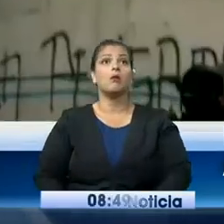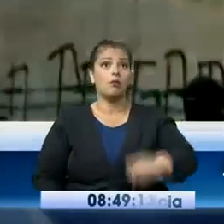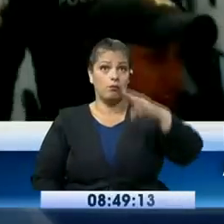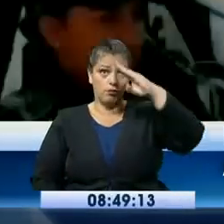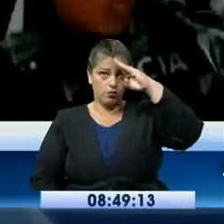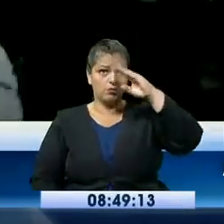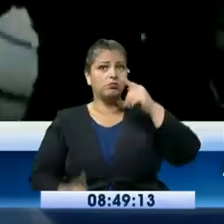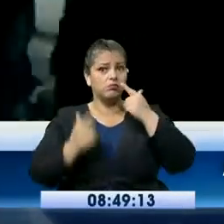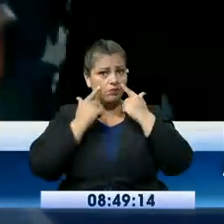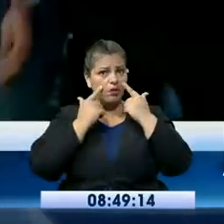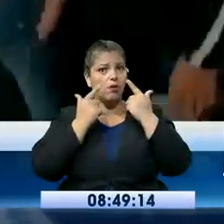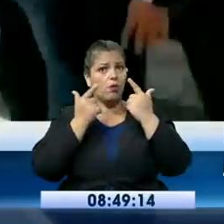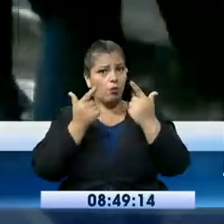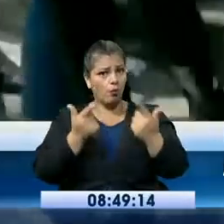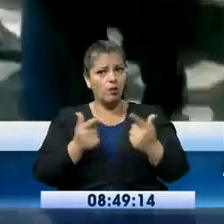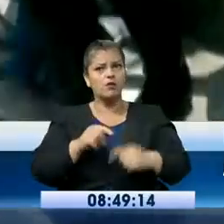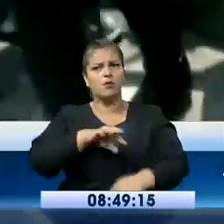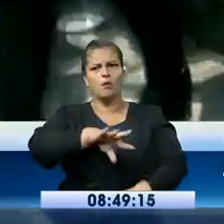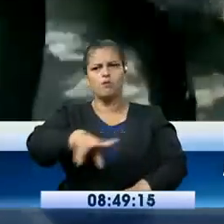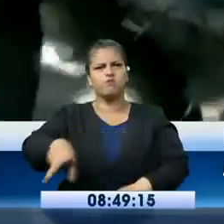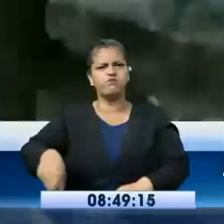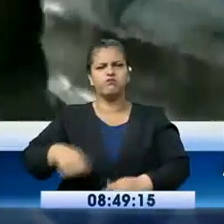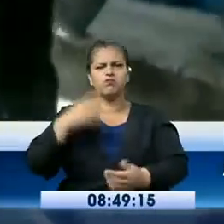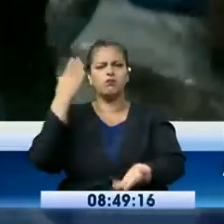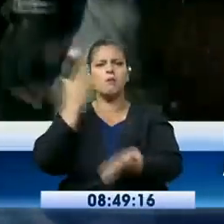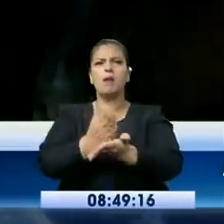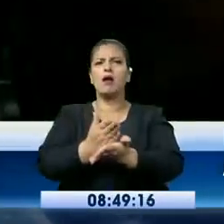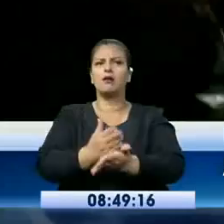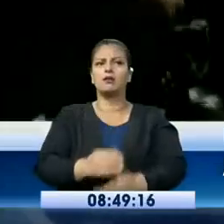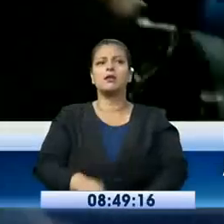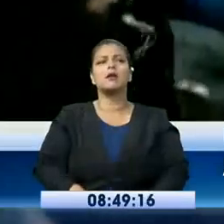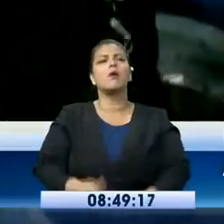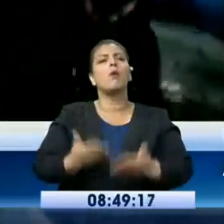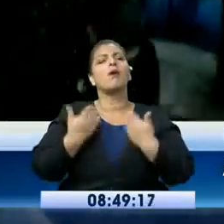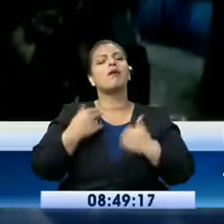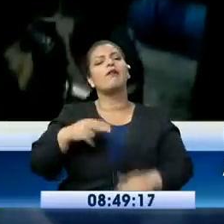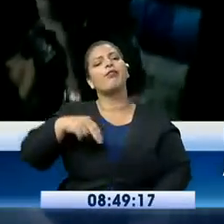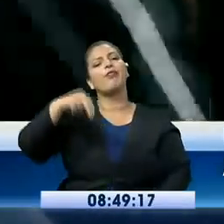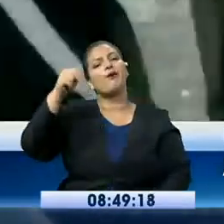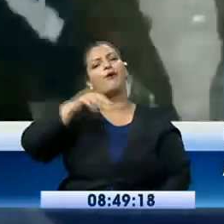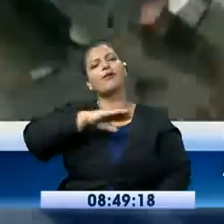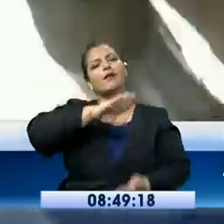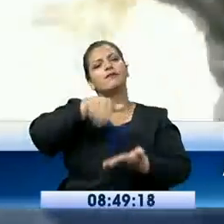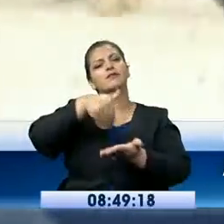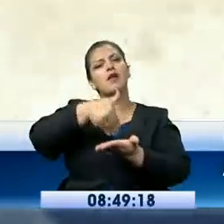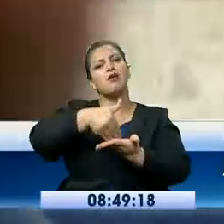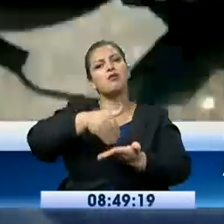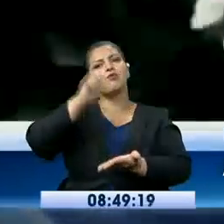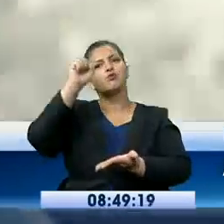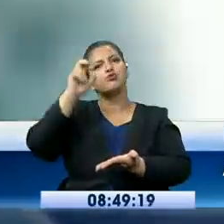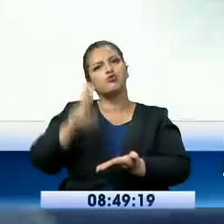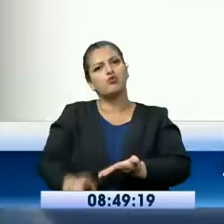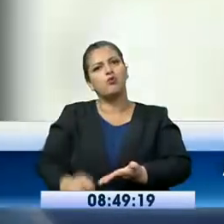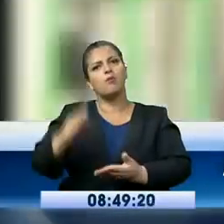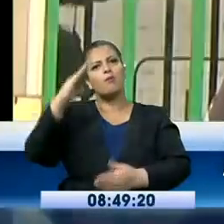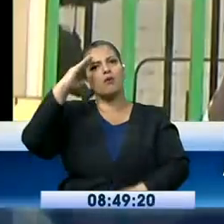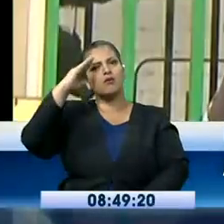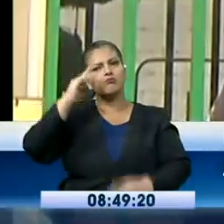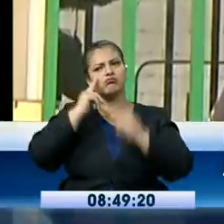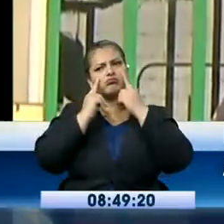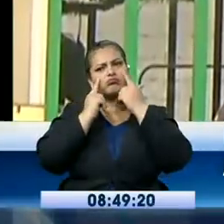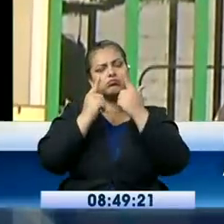delictivos tanto en el norte centro y sur del puerto principal del sector de redes a los operativos continúa